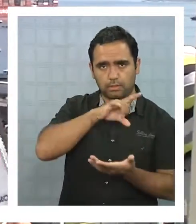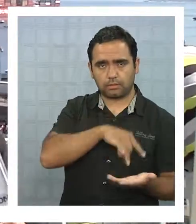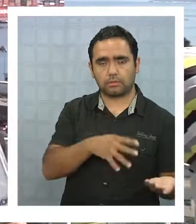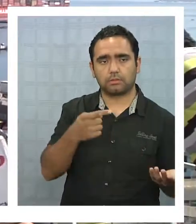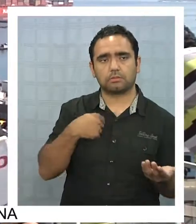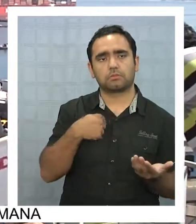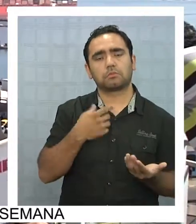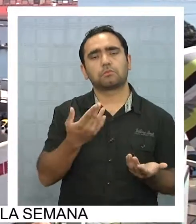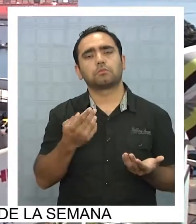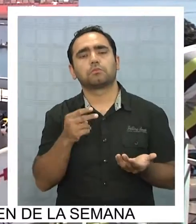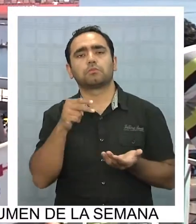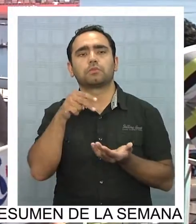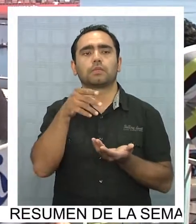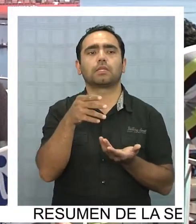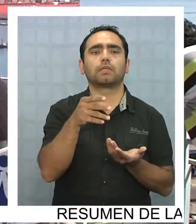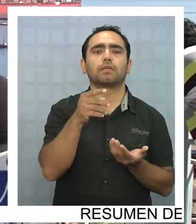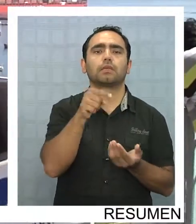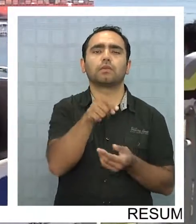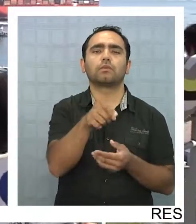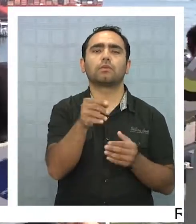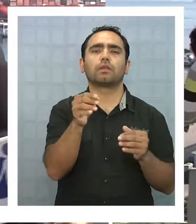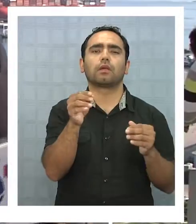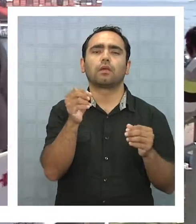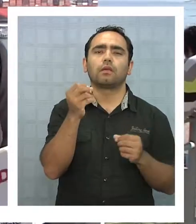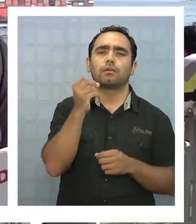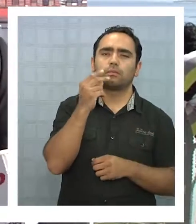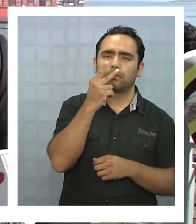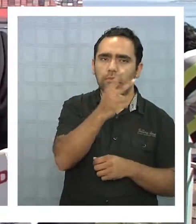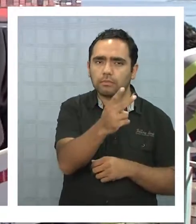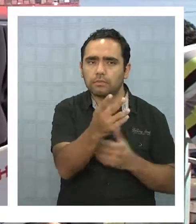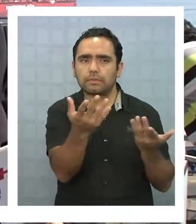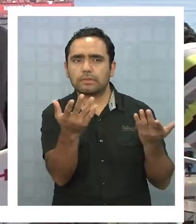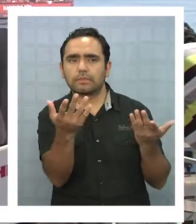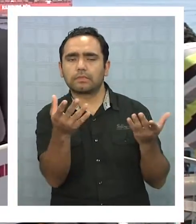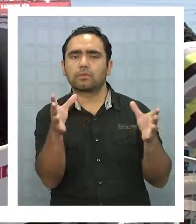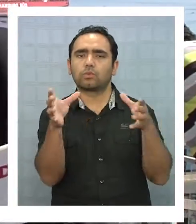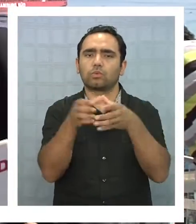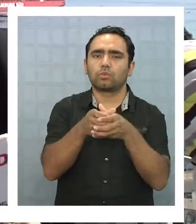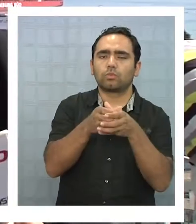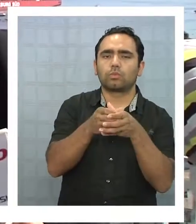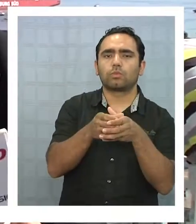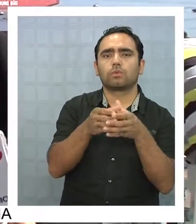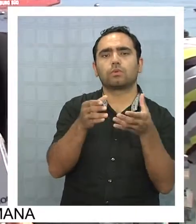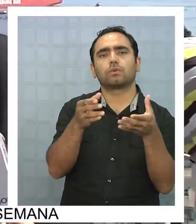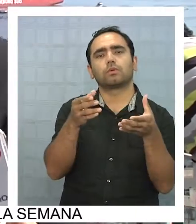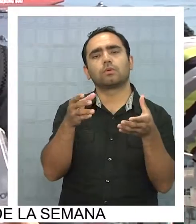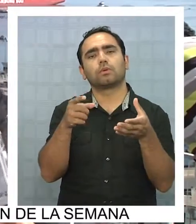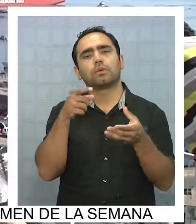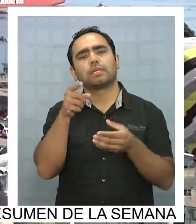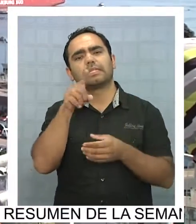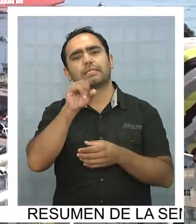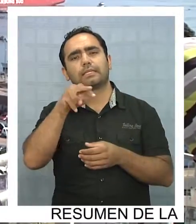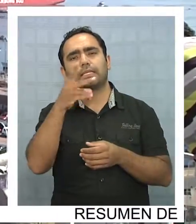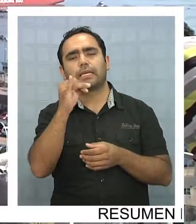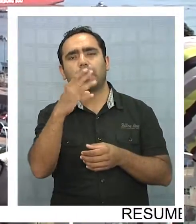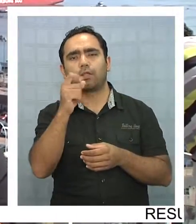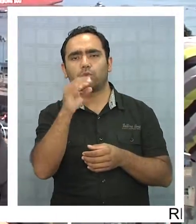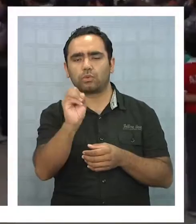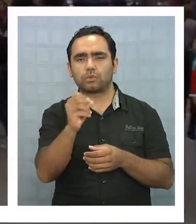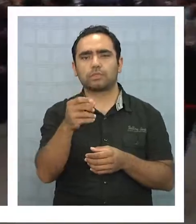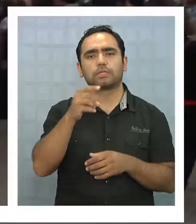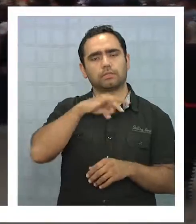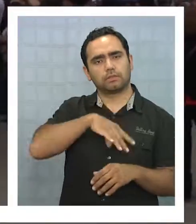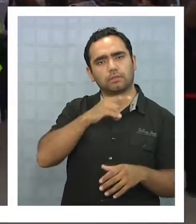ver básicamente con una percepción que tuvo el gremialismo y el sindicalismo chileno a comienzos de los años 90,